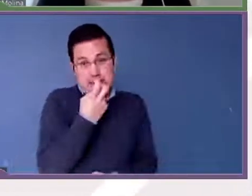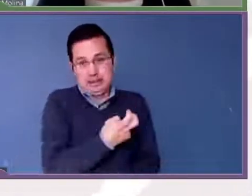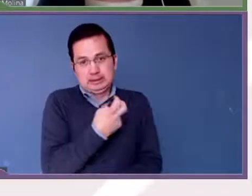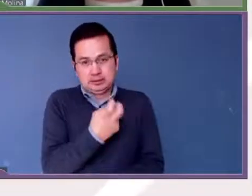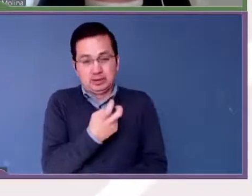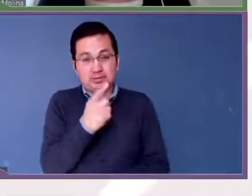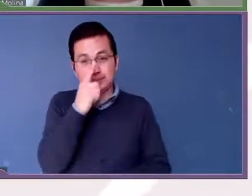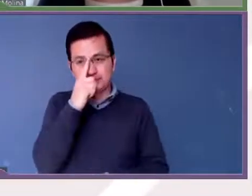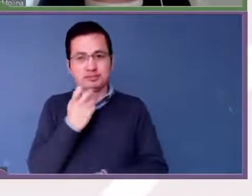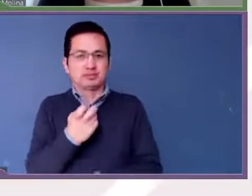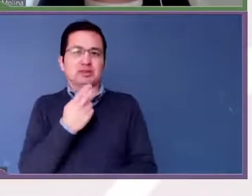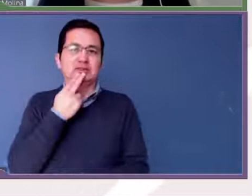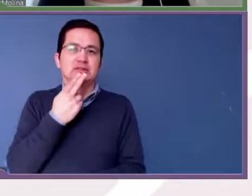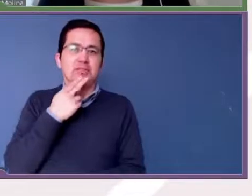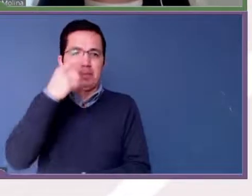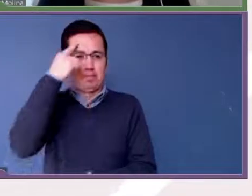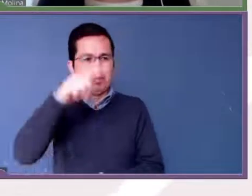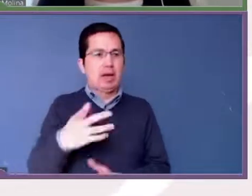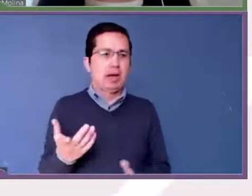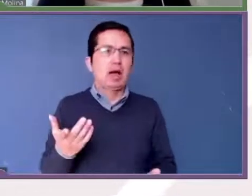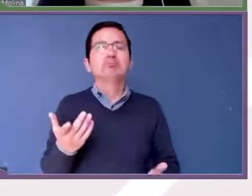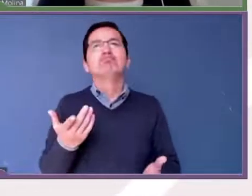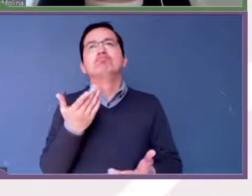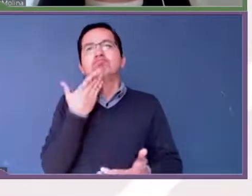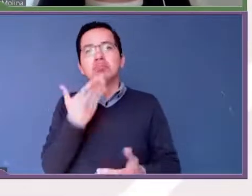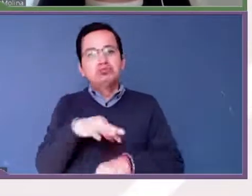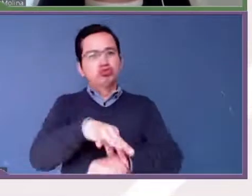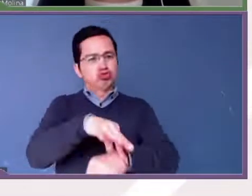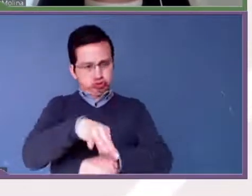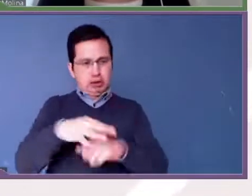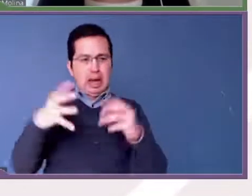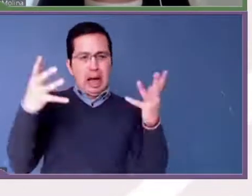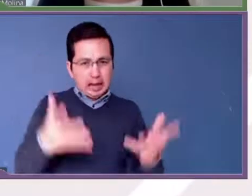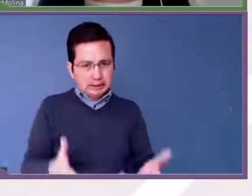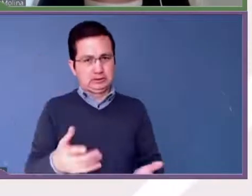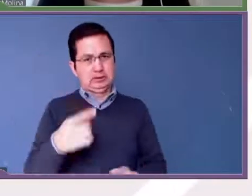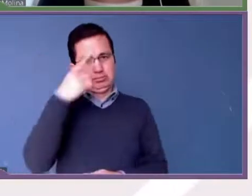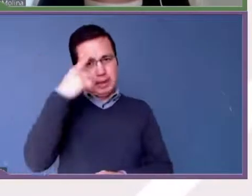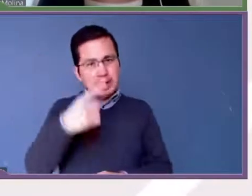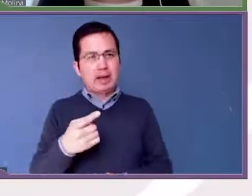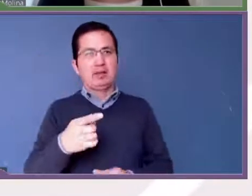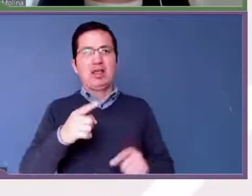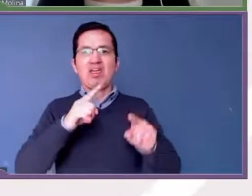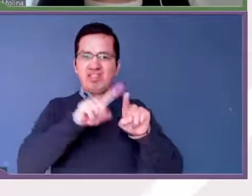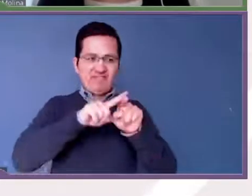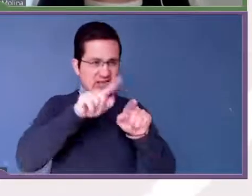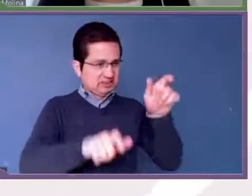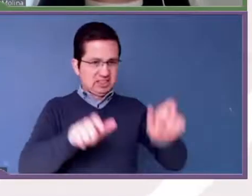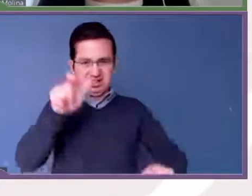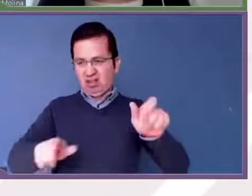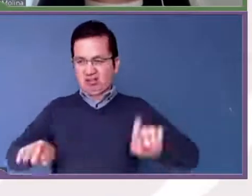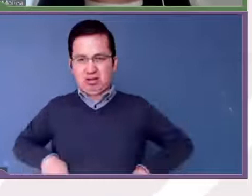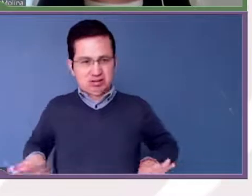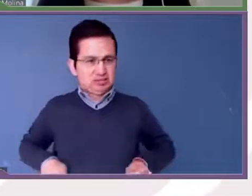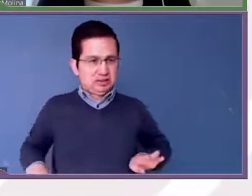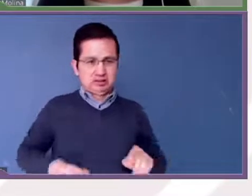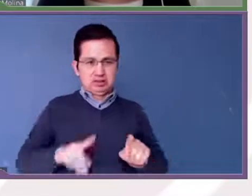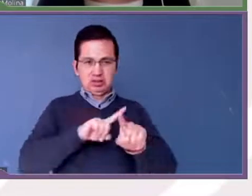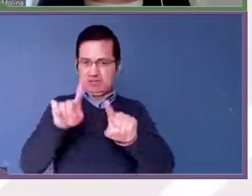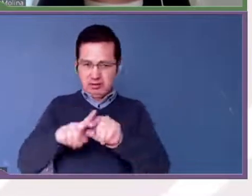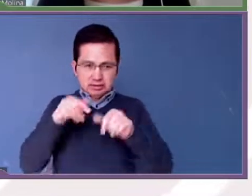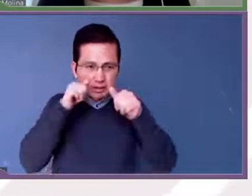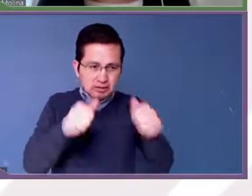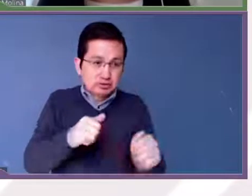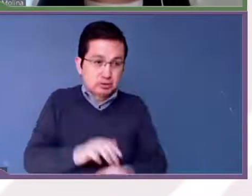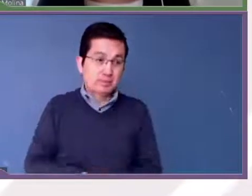darle materialidad al discurso más ligero de la diversidad, ¿sí? Es como no es ligero, o sea, es en serio cuando podemos